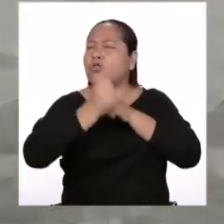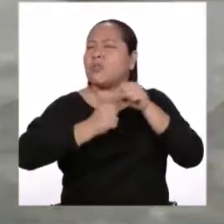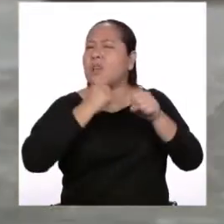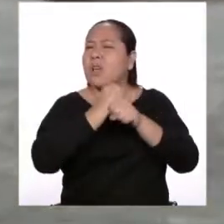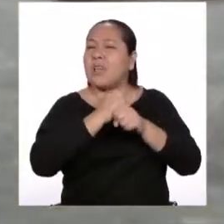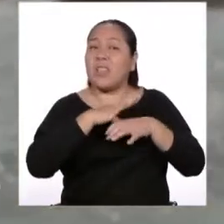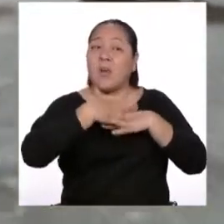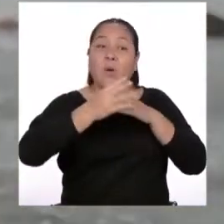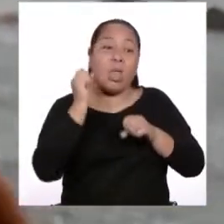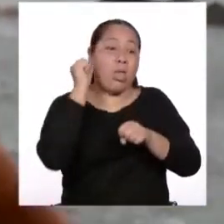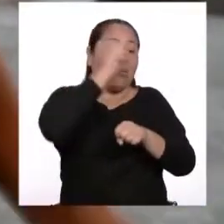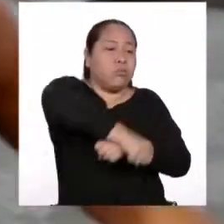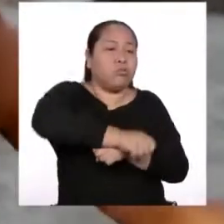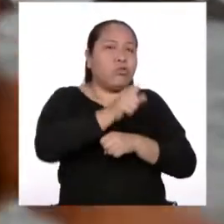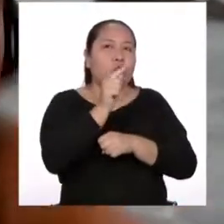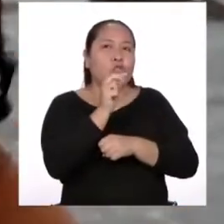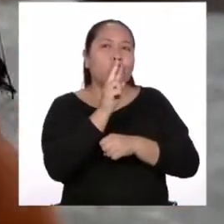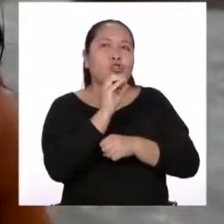sagrada Troya.